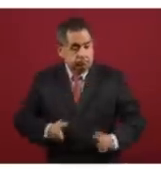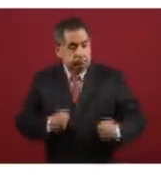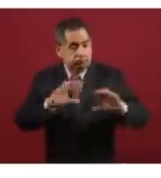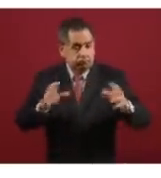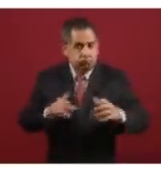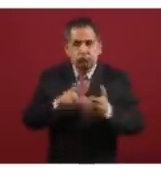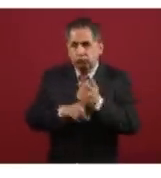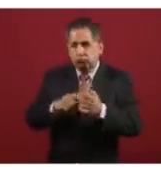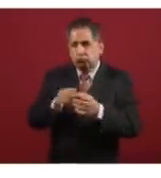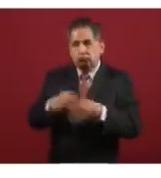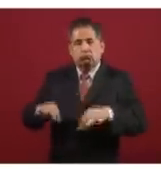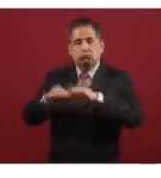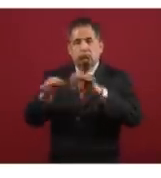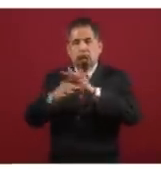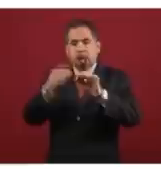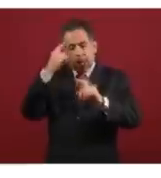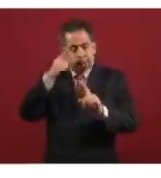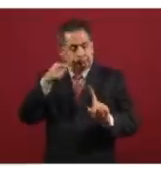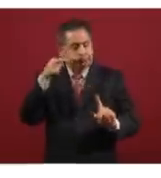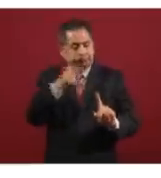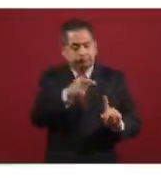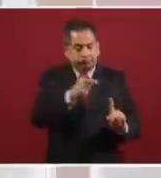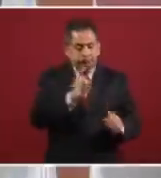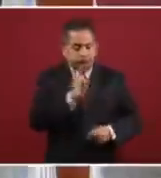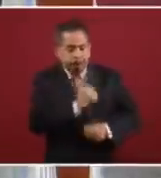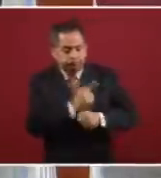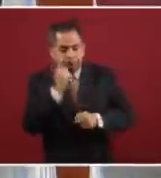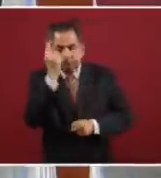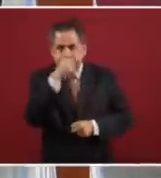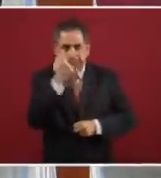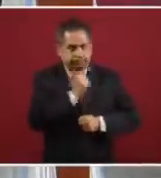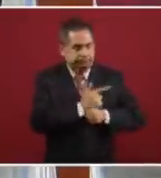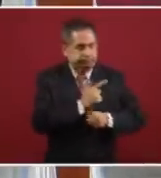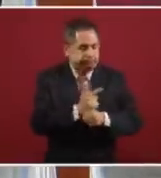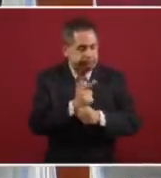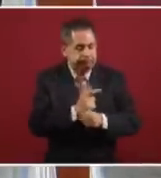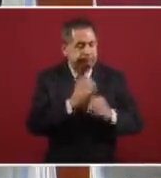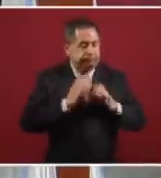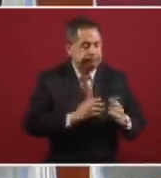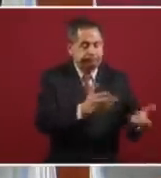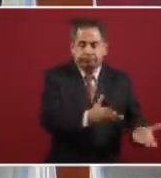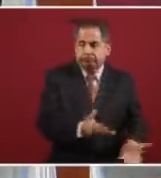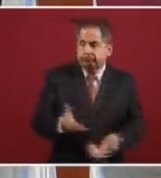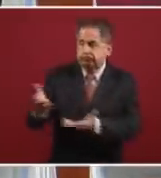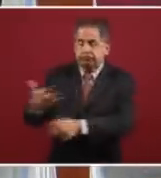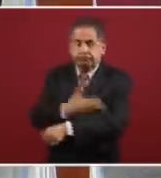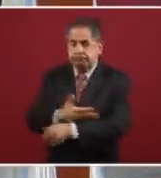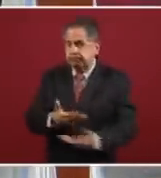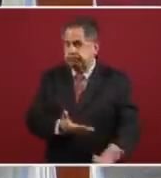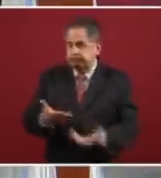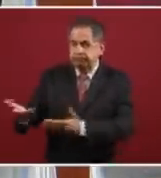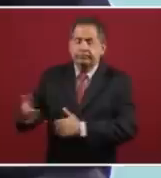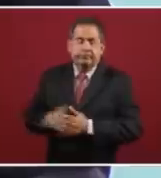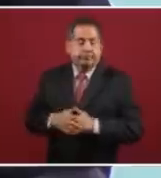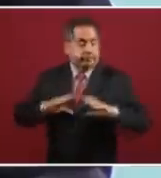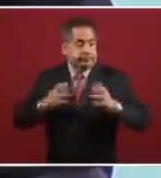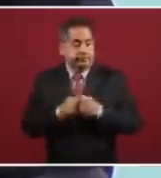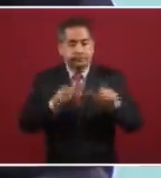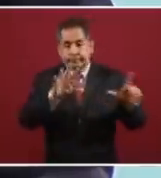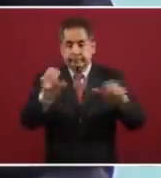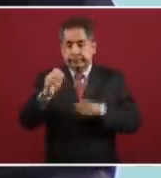muy significativo para lograr su identificación y la entrega a sus familiares. De los